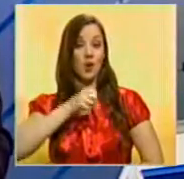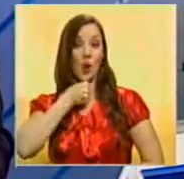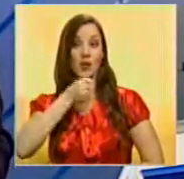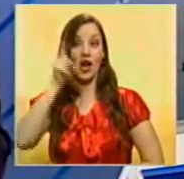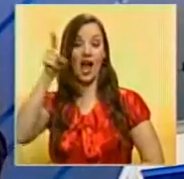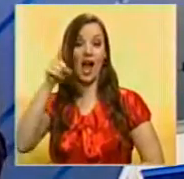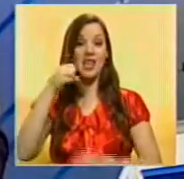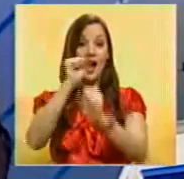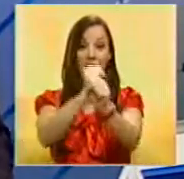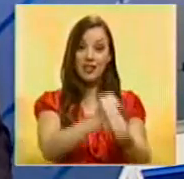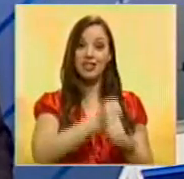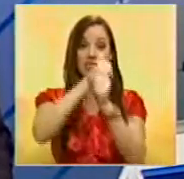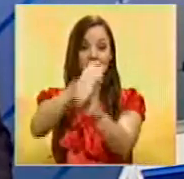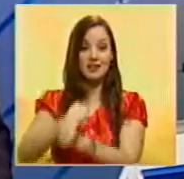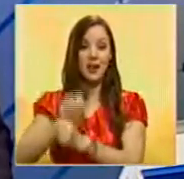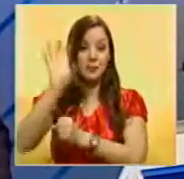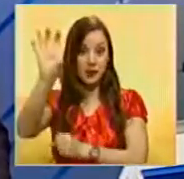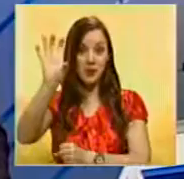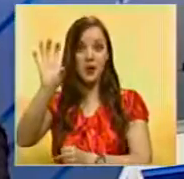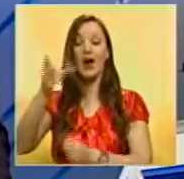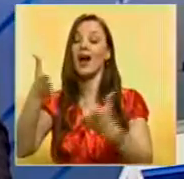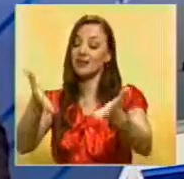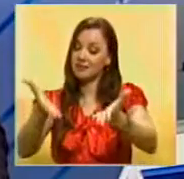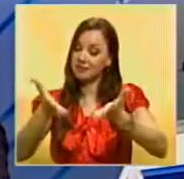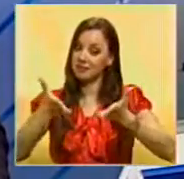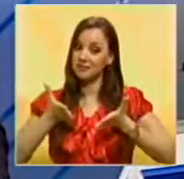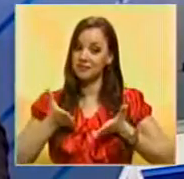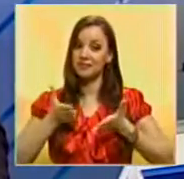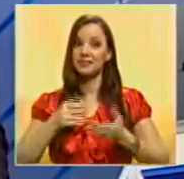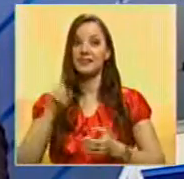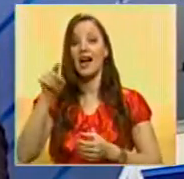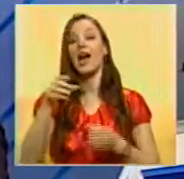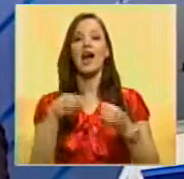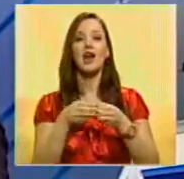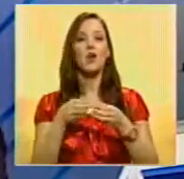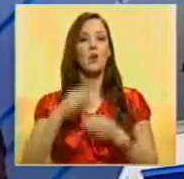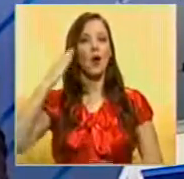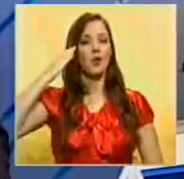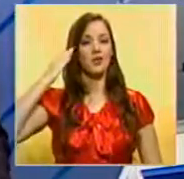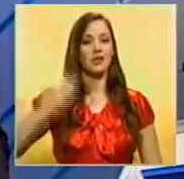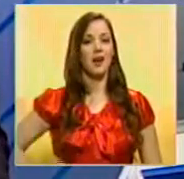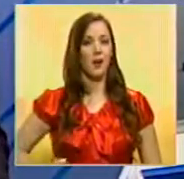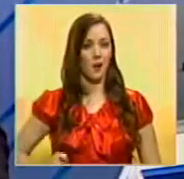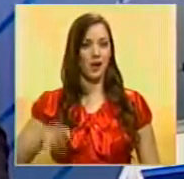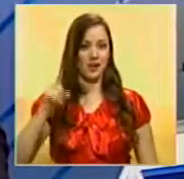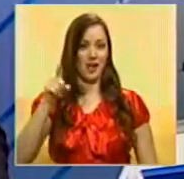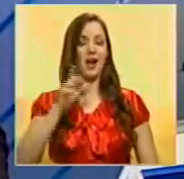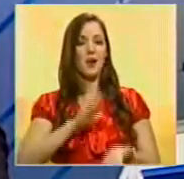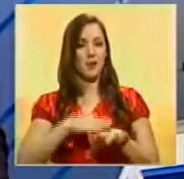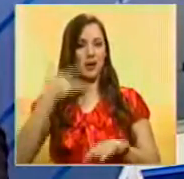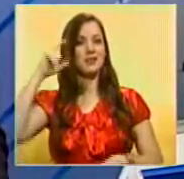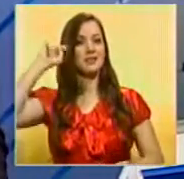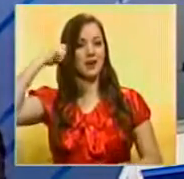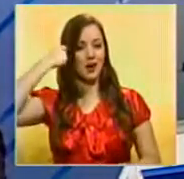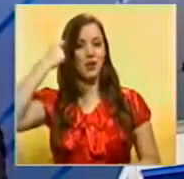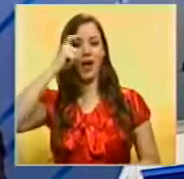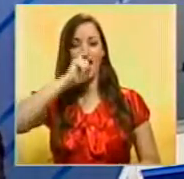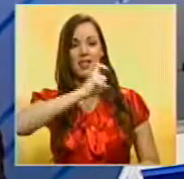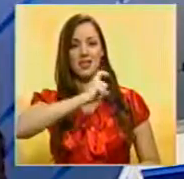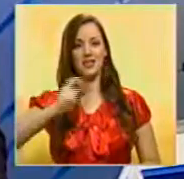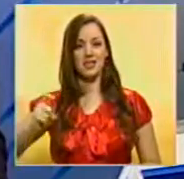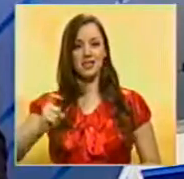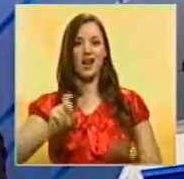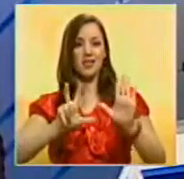Delta Amacuro, Ángel Marcano, recibió un reconocimiento por parte del Comando de la Guardia Nacional a propósito de la conmemoración de su aniversario